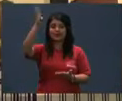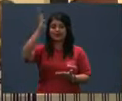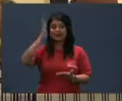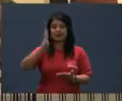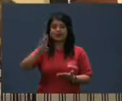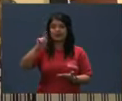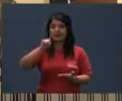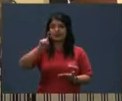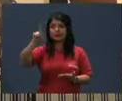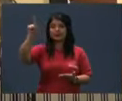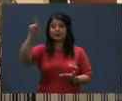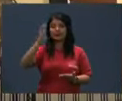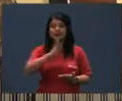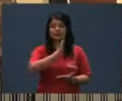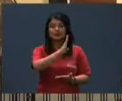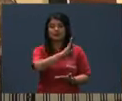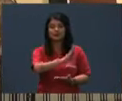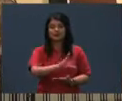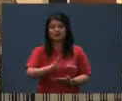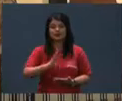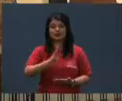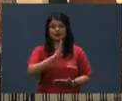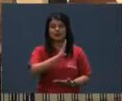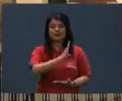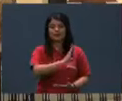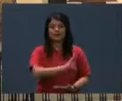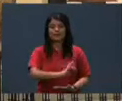Señor, por tu